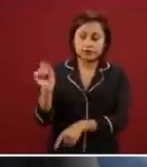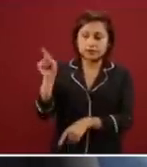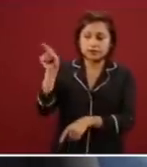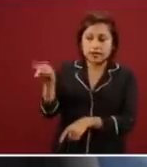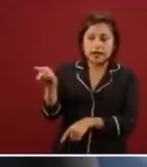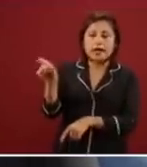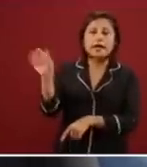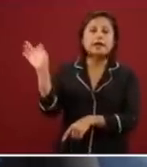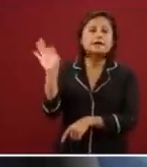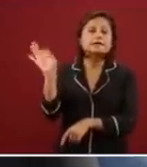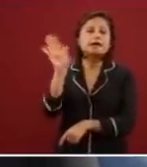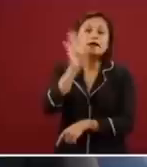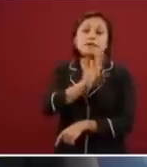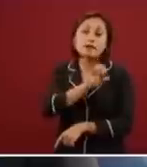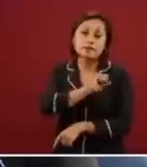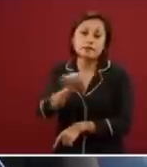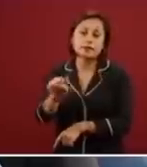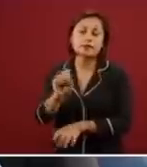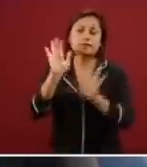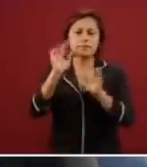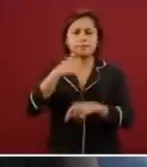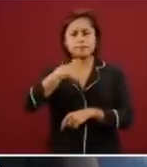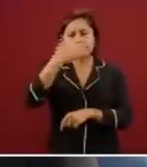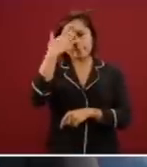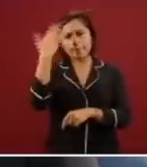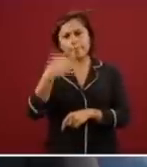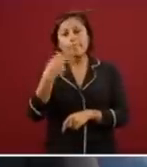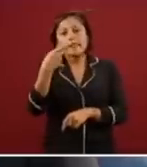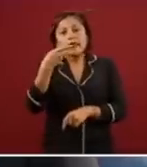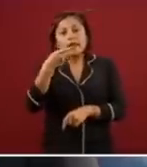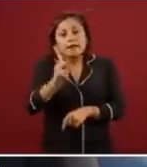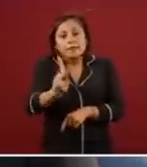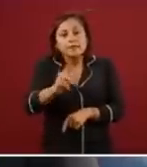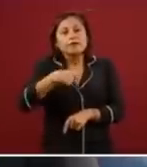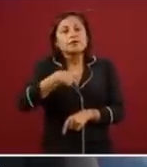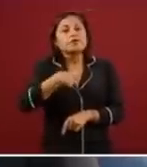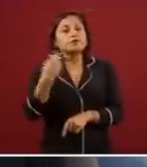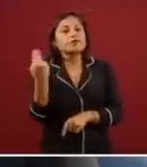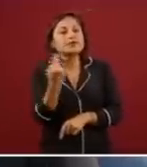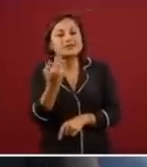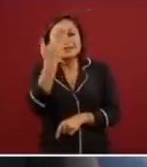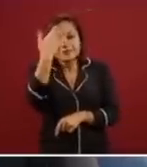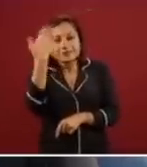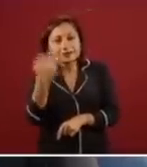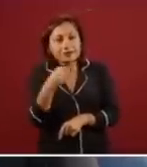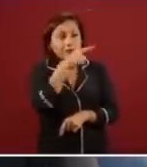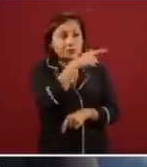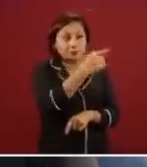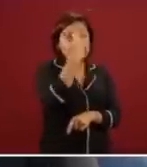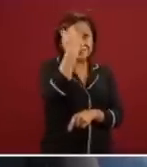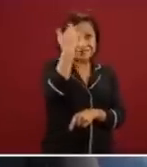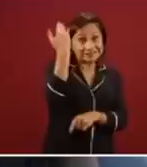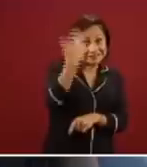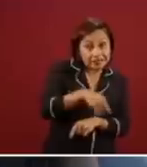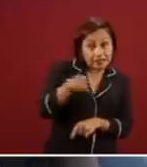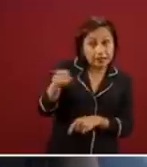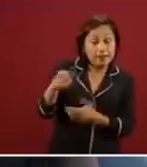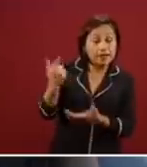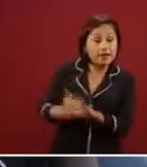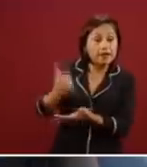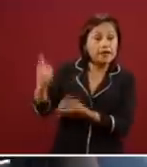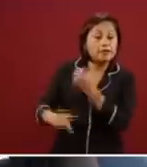Mora, pero nada más dejar claro si usted conoce esas causas graves o se infiere que es a partir de